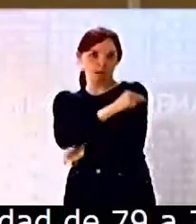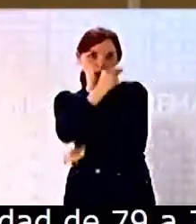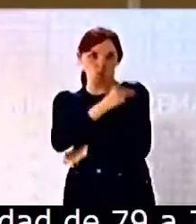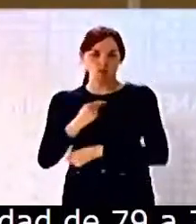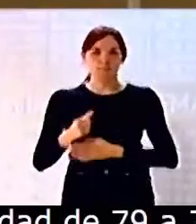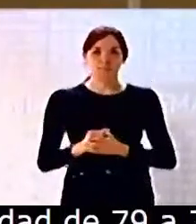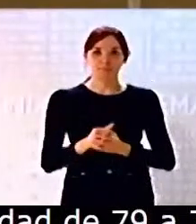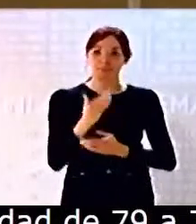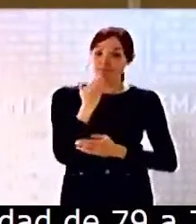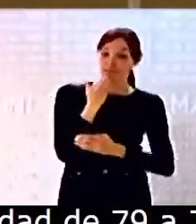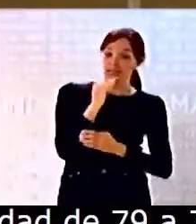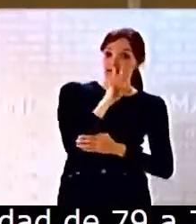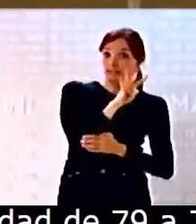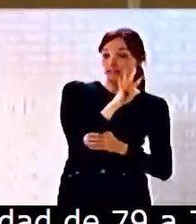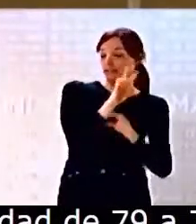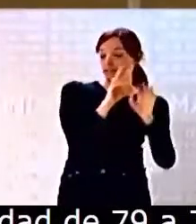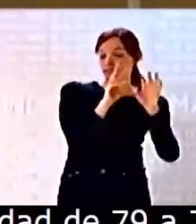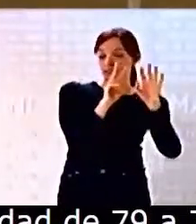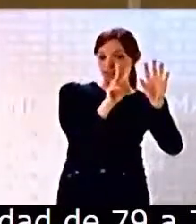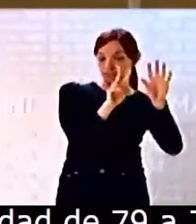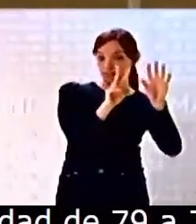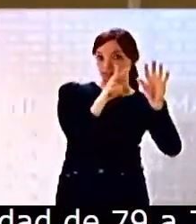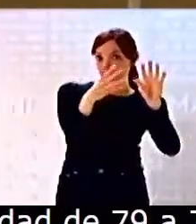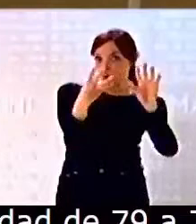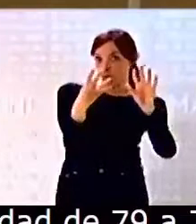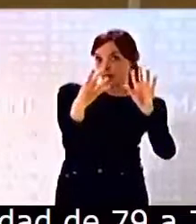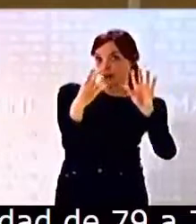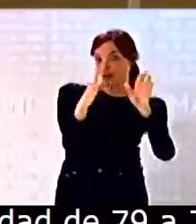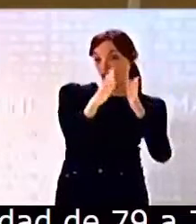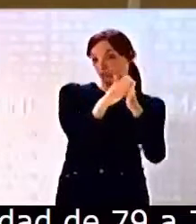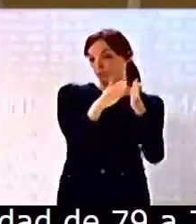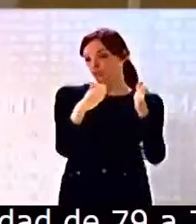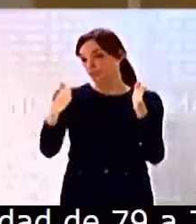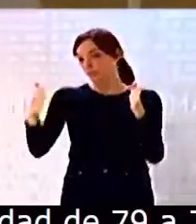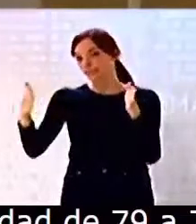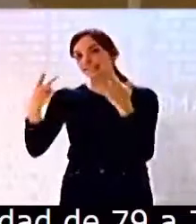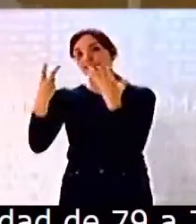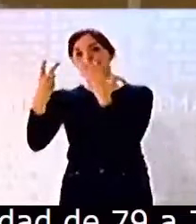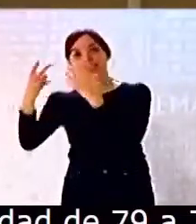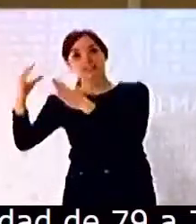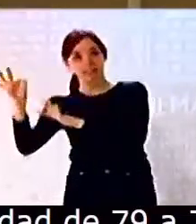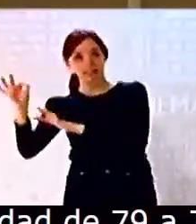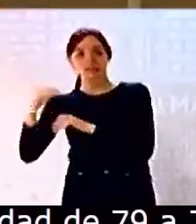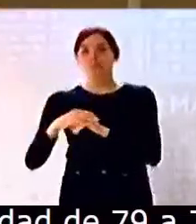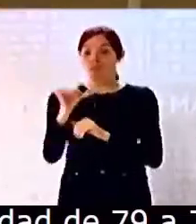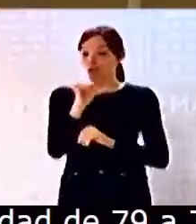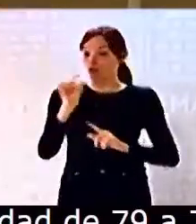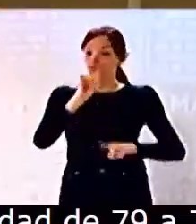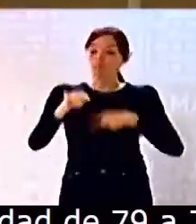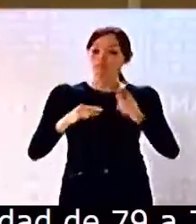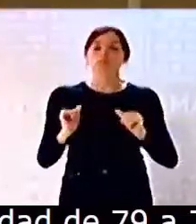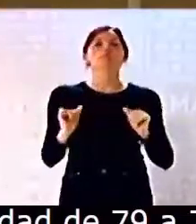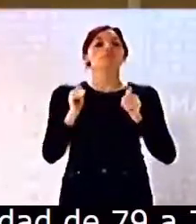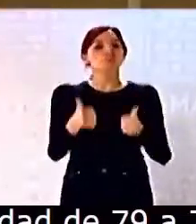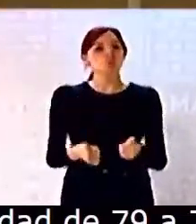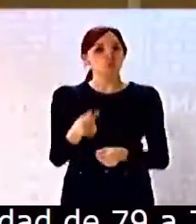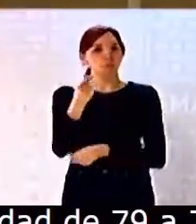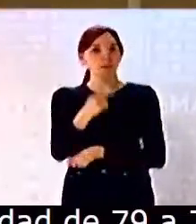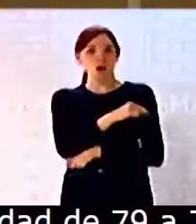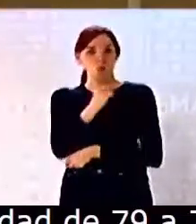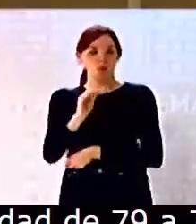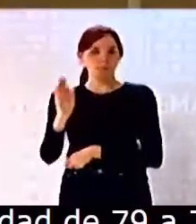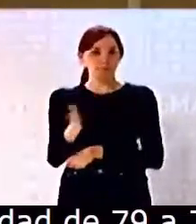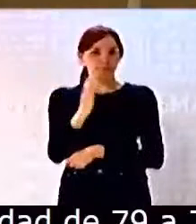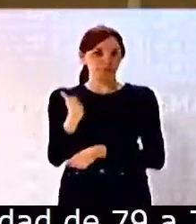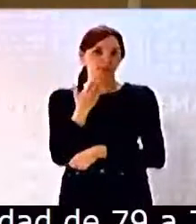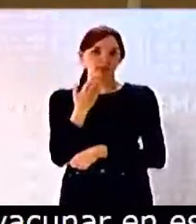De 79 a 70 años. A partir de la semana que viene se comenzará a vacunar en ese tramo de